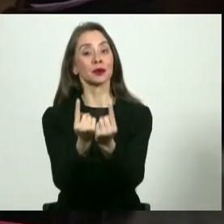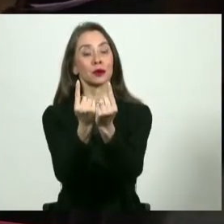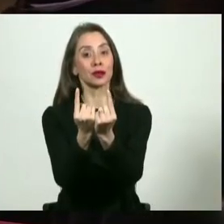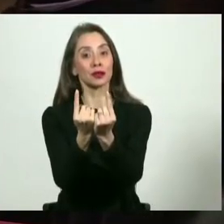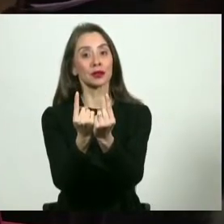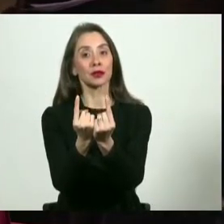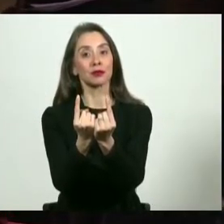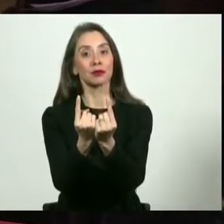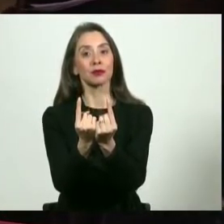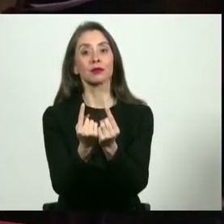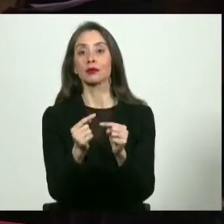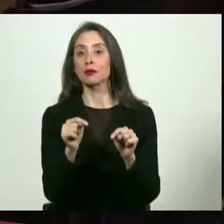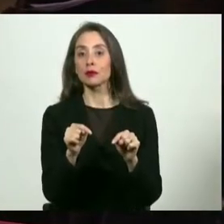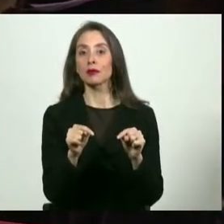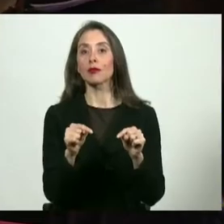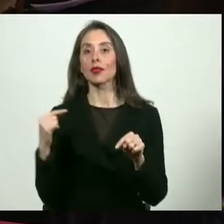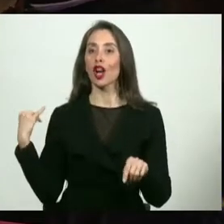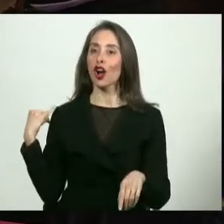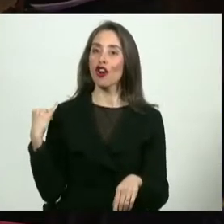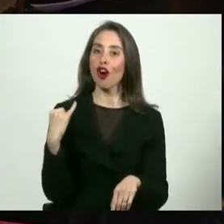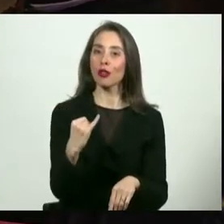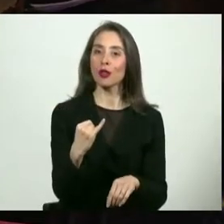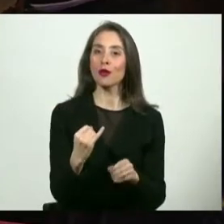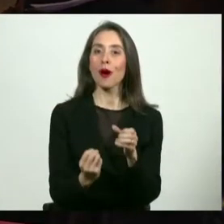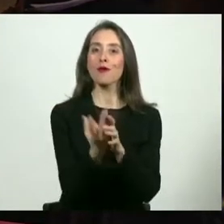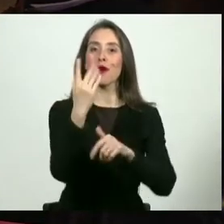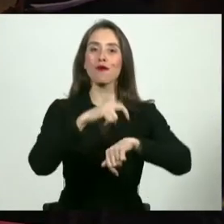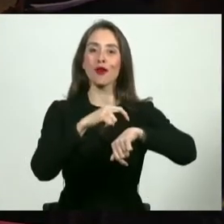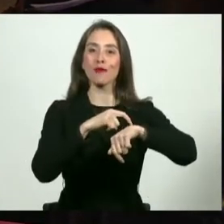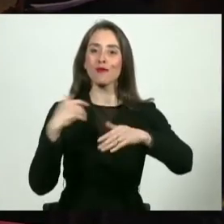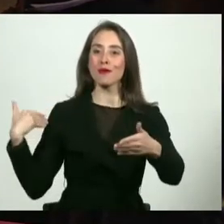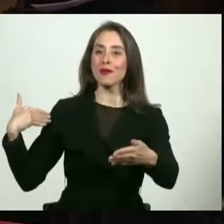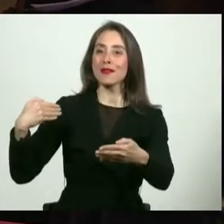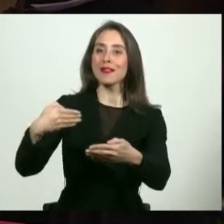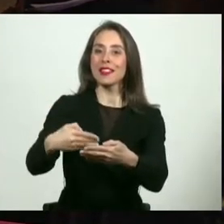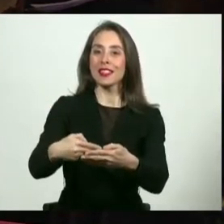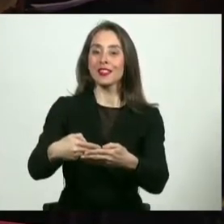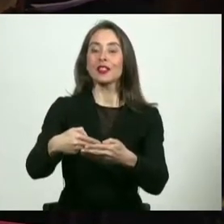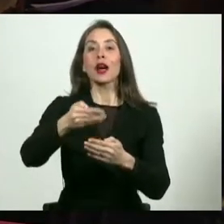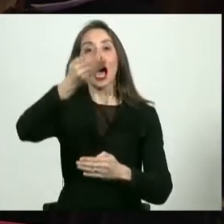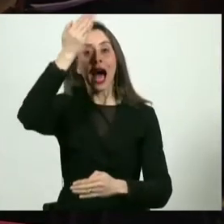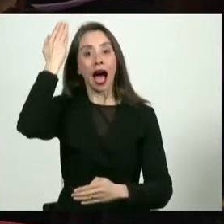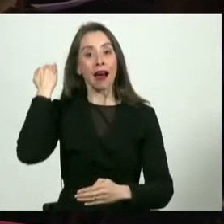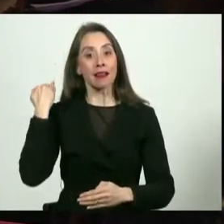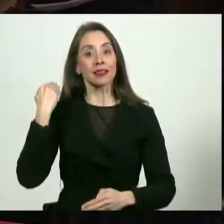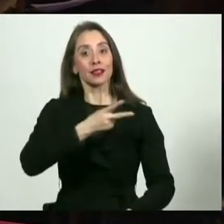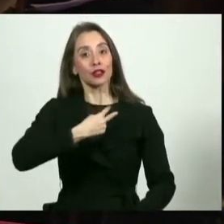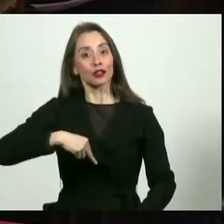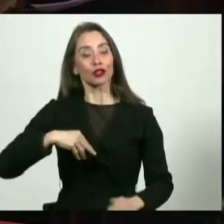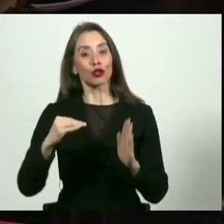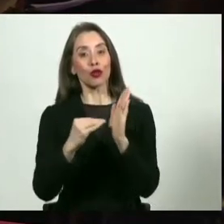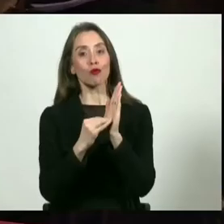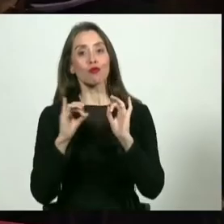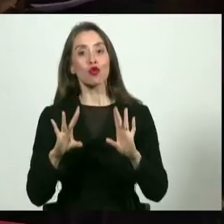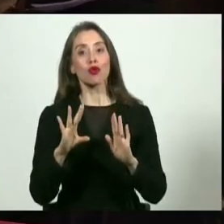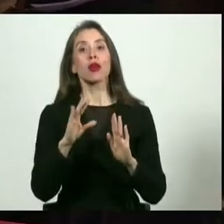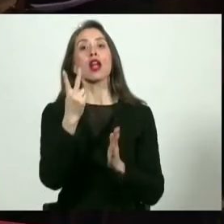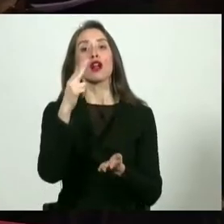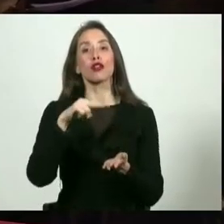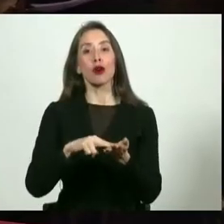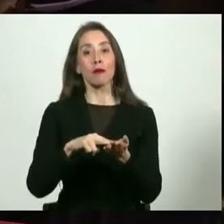dices, es una continuación en los nuevos tiempos, de un mes de la discapacidad que nosotros instalamos hace el año